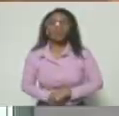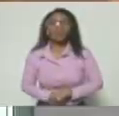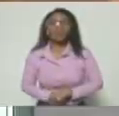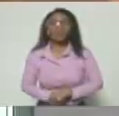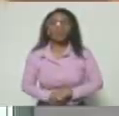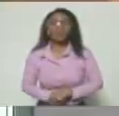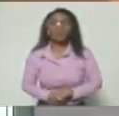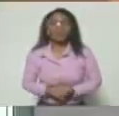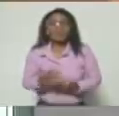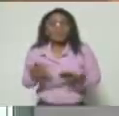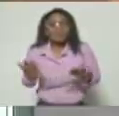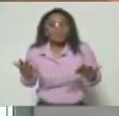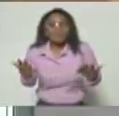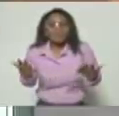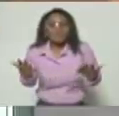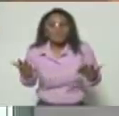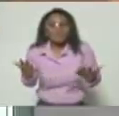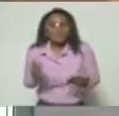de